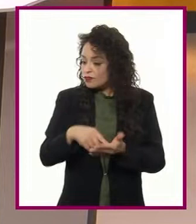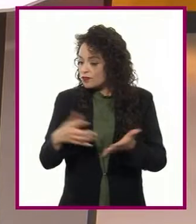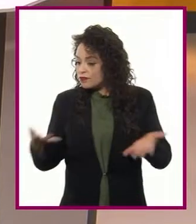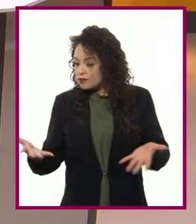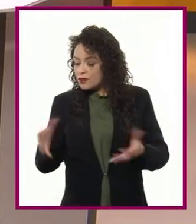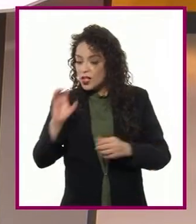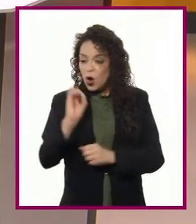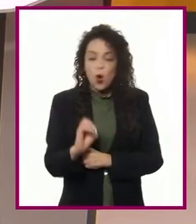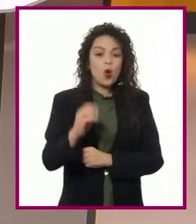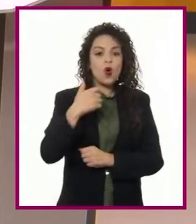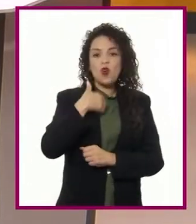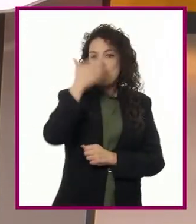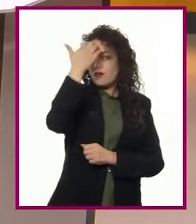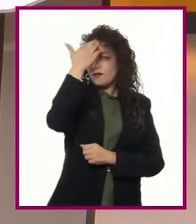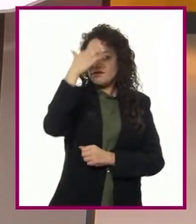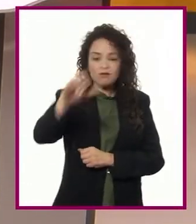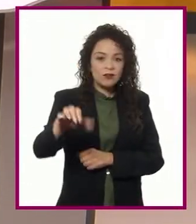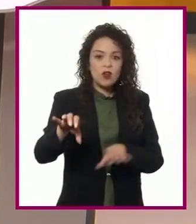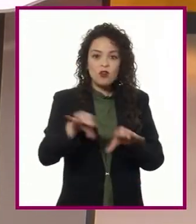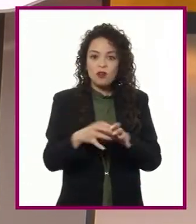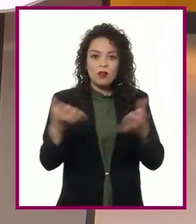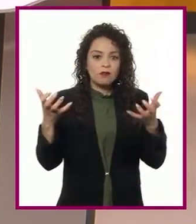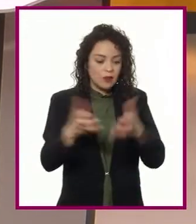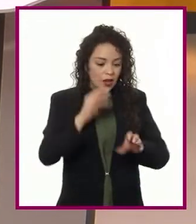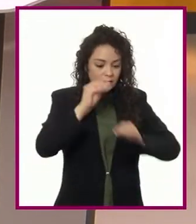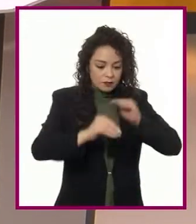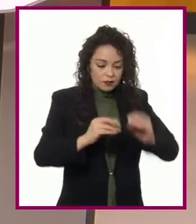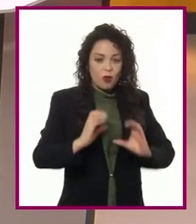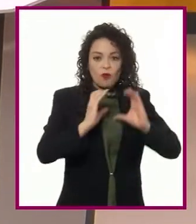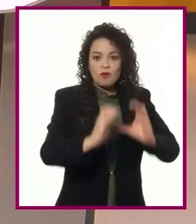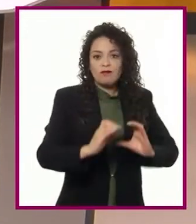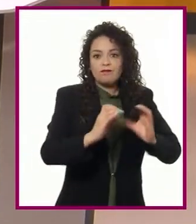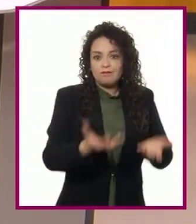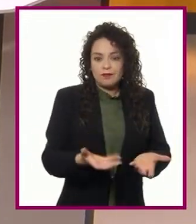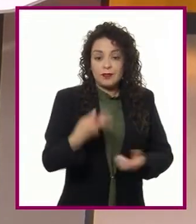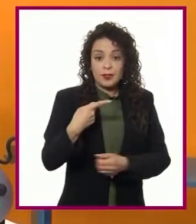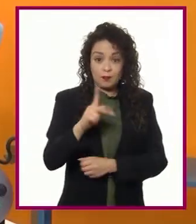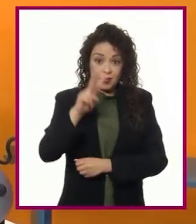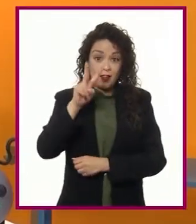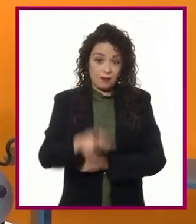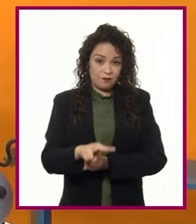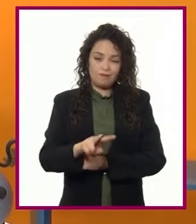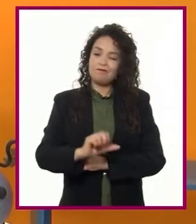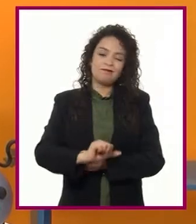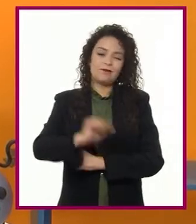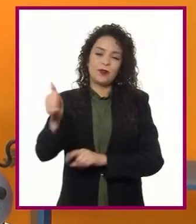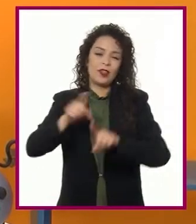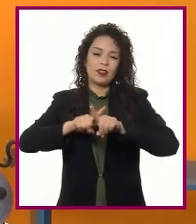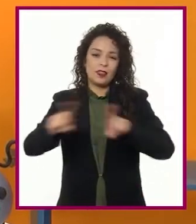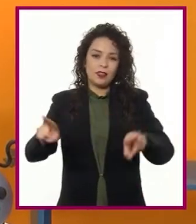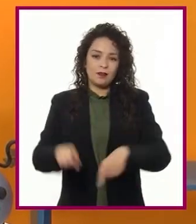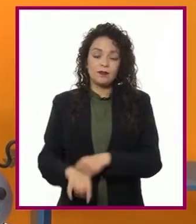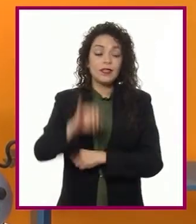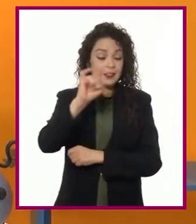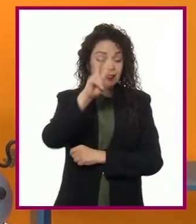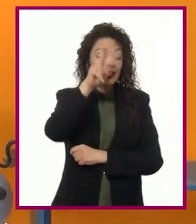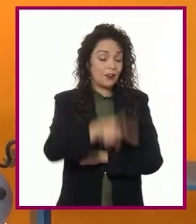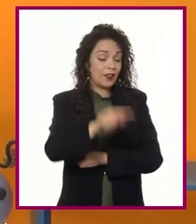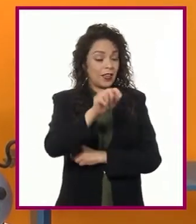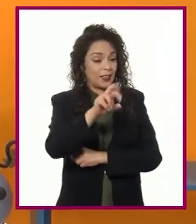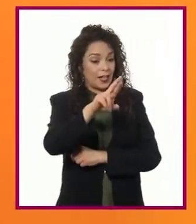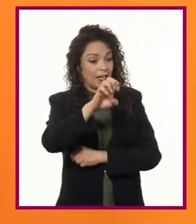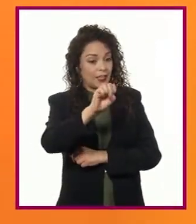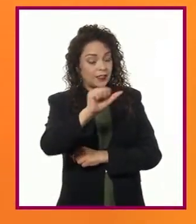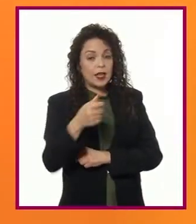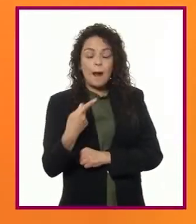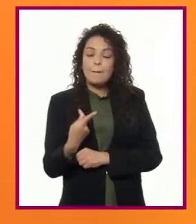el conocimiento técnico para llevarlo a cabo. Pero la realidad es otra. Es correcto, Teresa. Lo